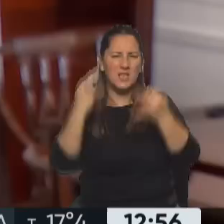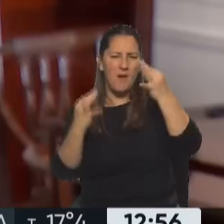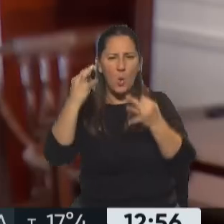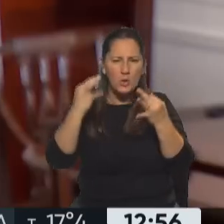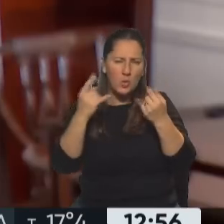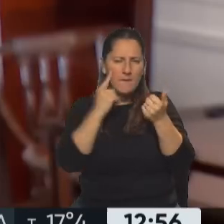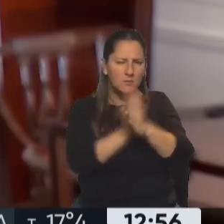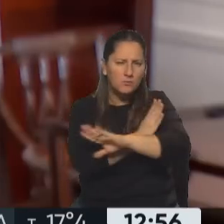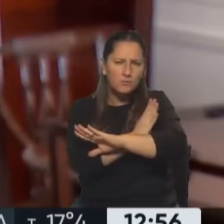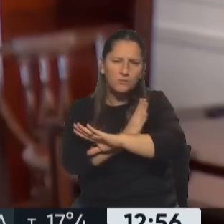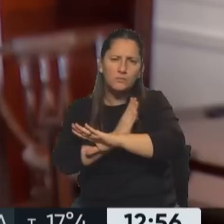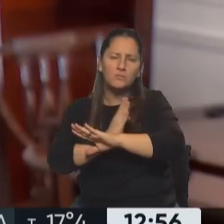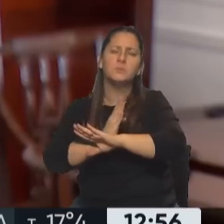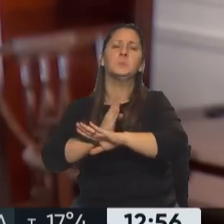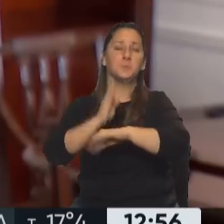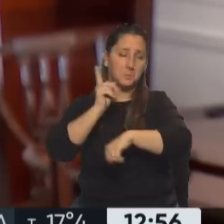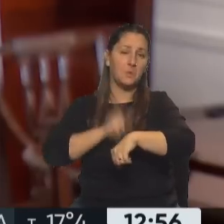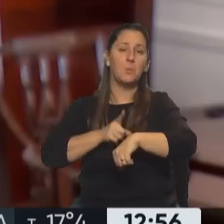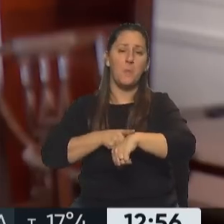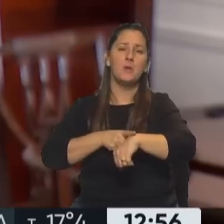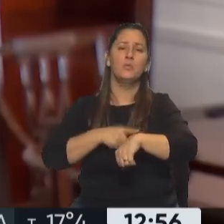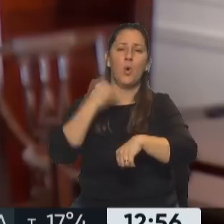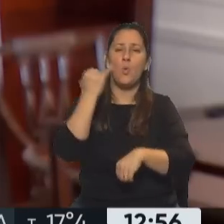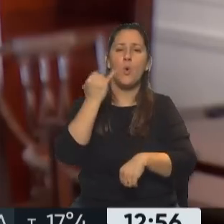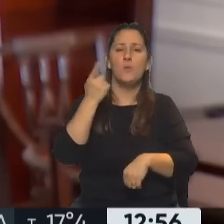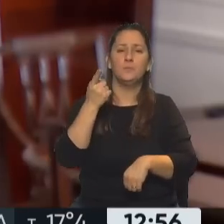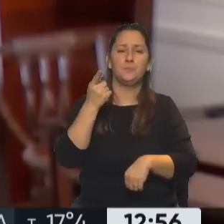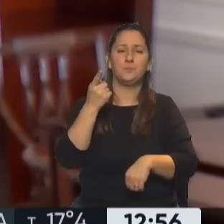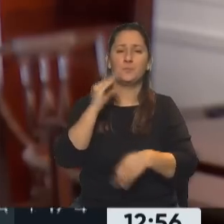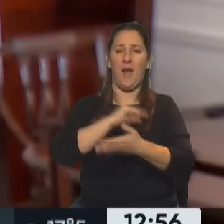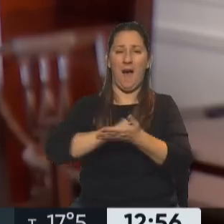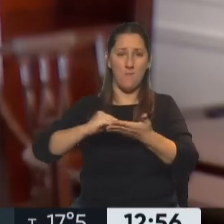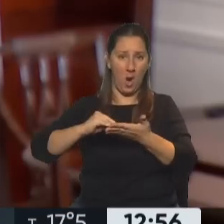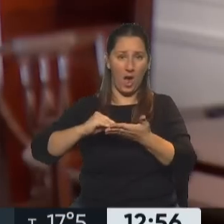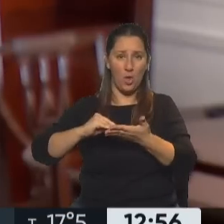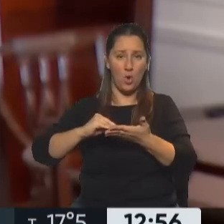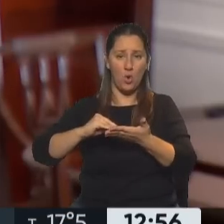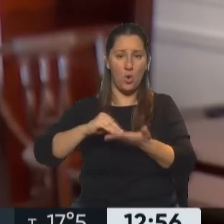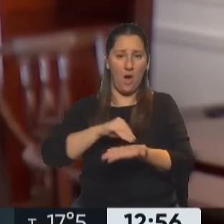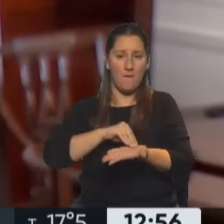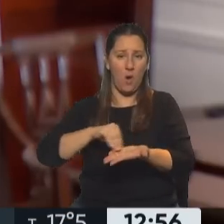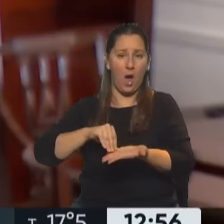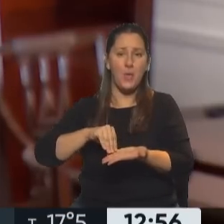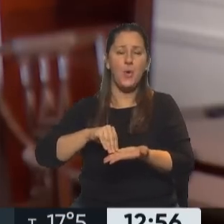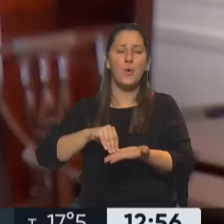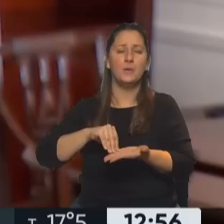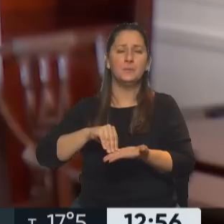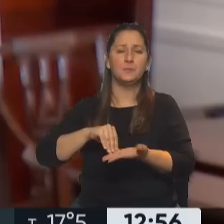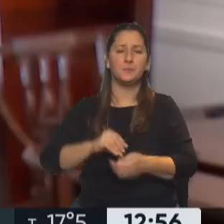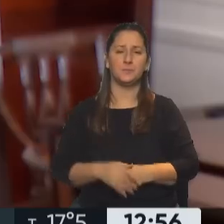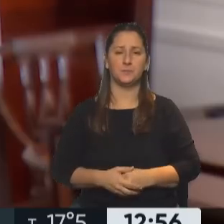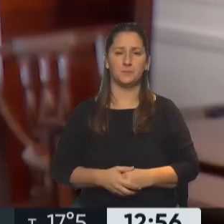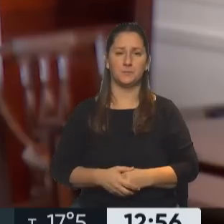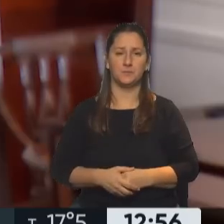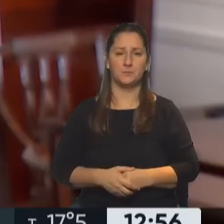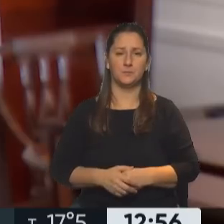las valoraciones hasta que en algún momento se presentó un abogado haciendo en